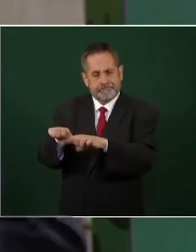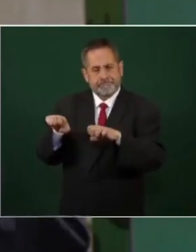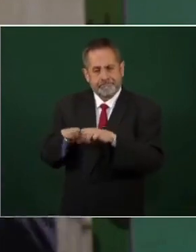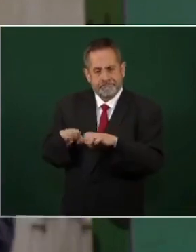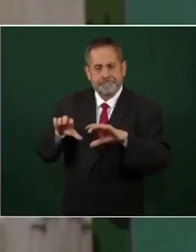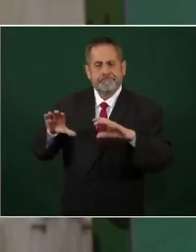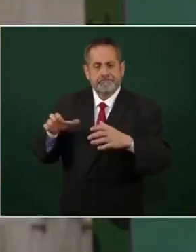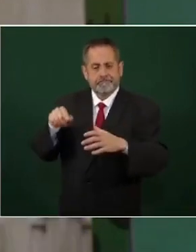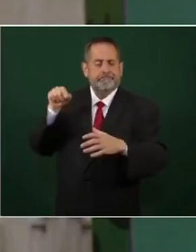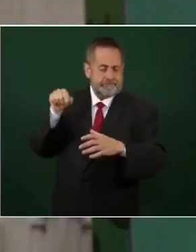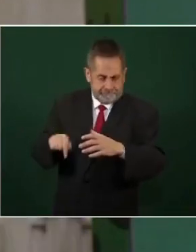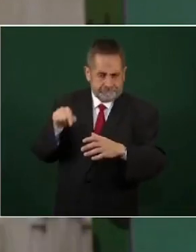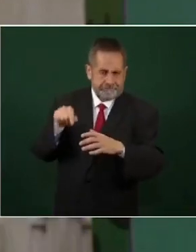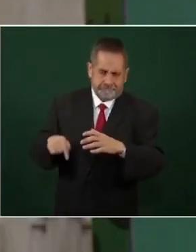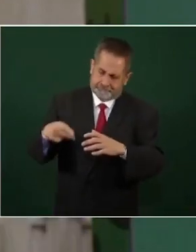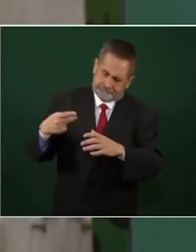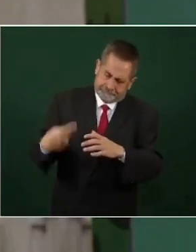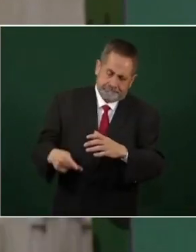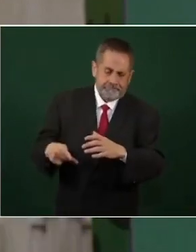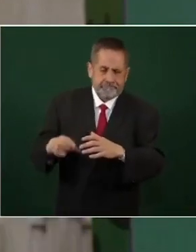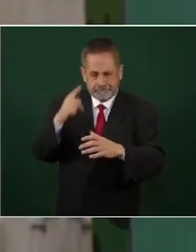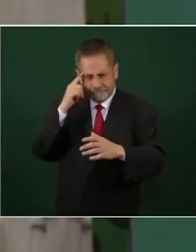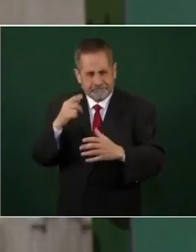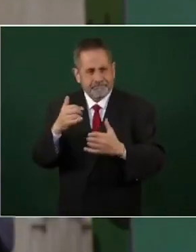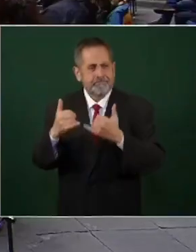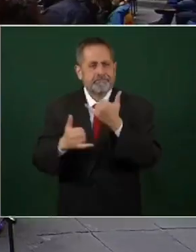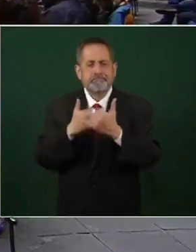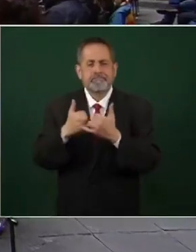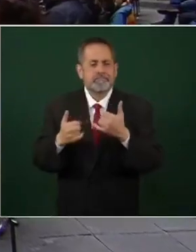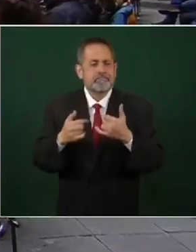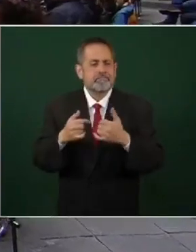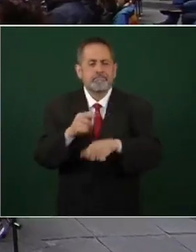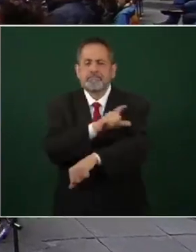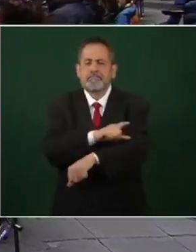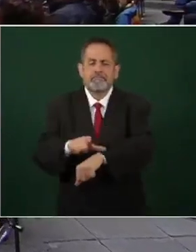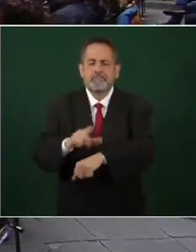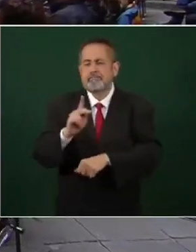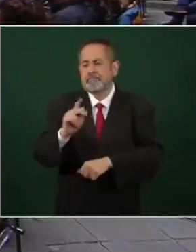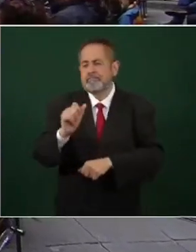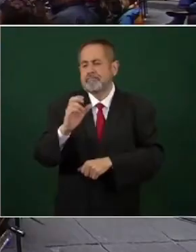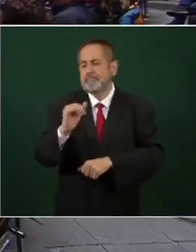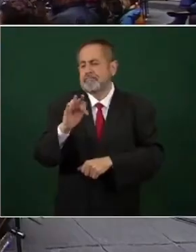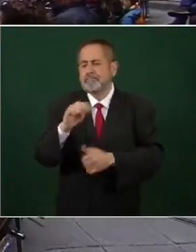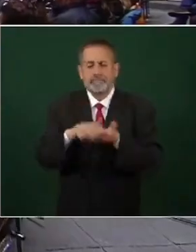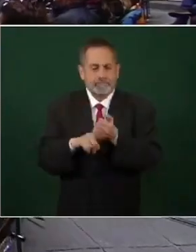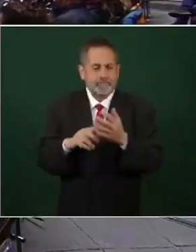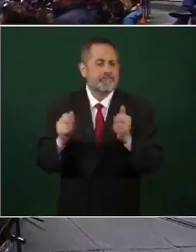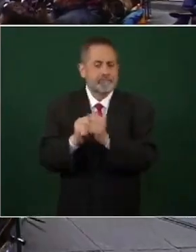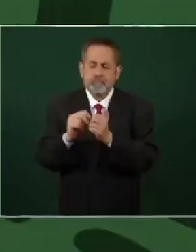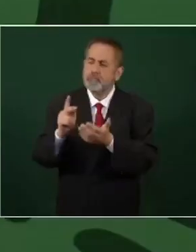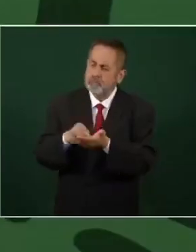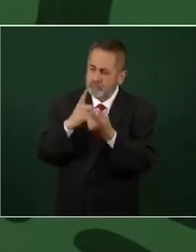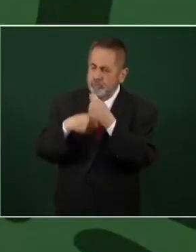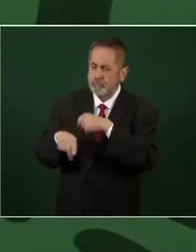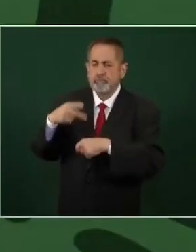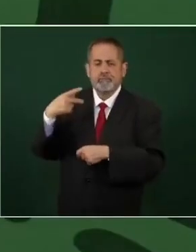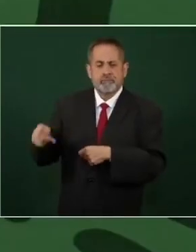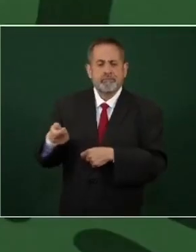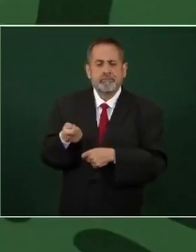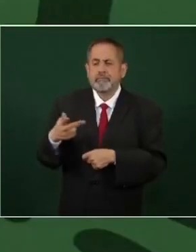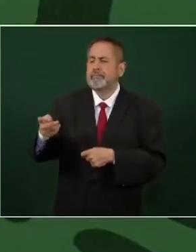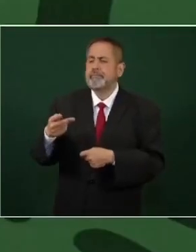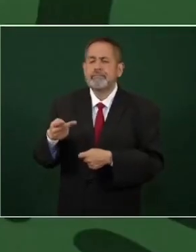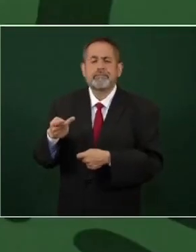en la Liga del Pacífico, un equipo de béisbol, que regresen los